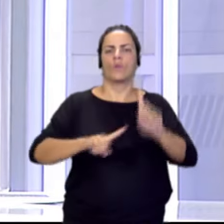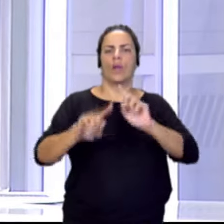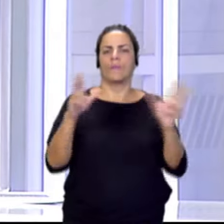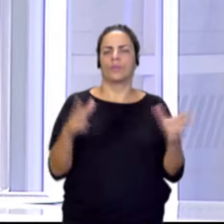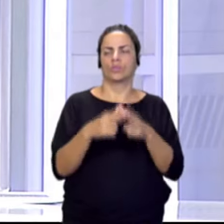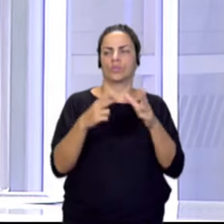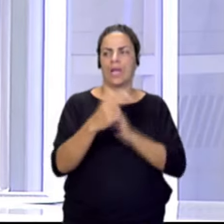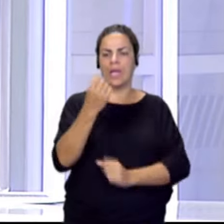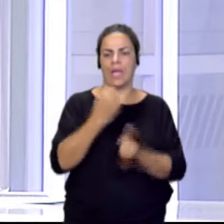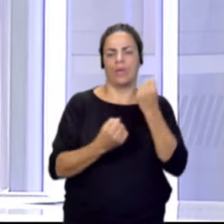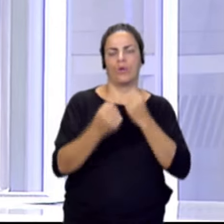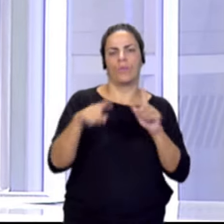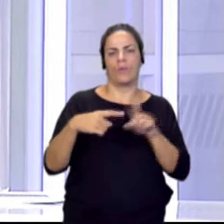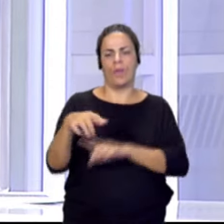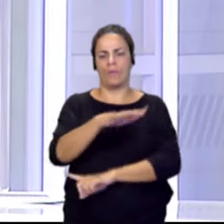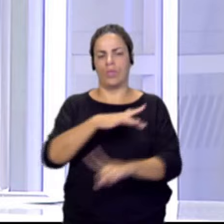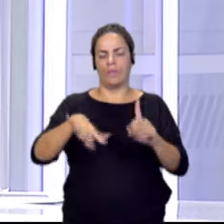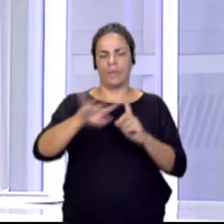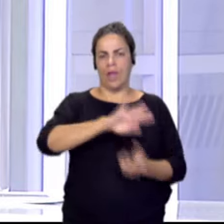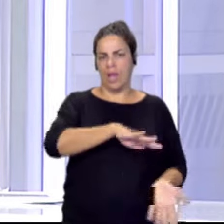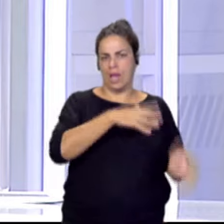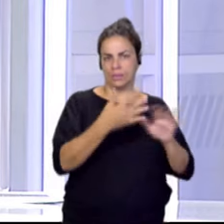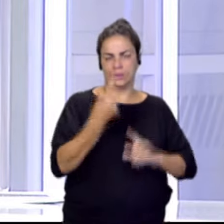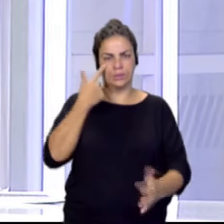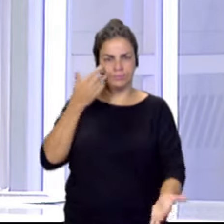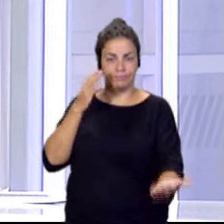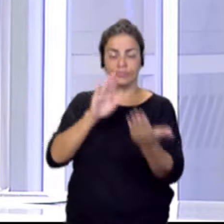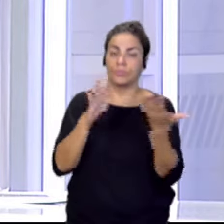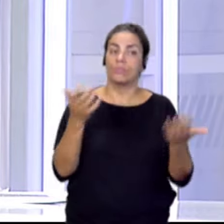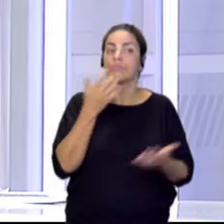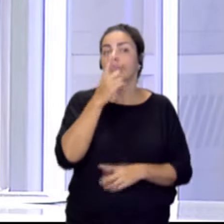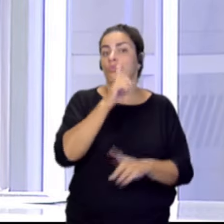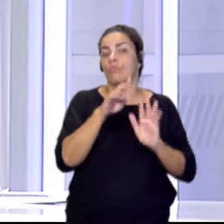económicos y medioambientales. Uno de ellas es el reto demográfico.